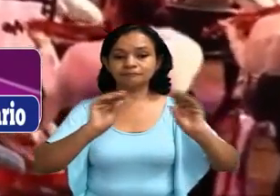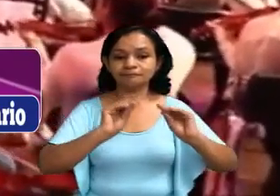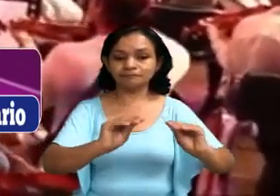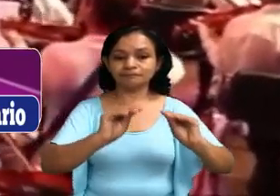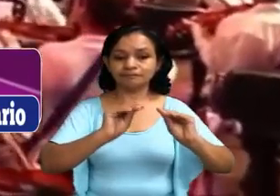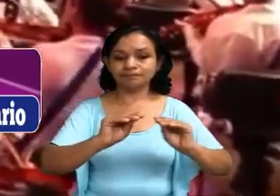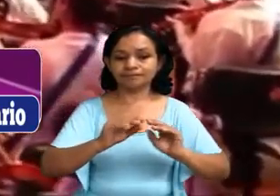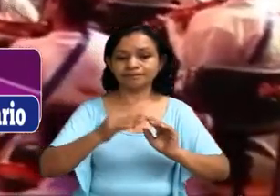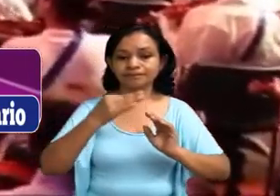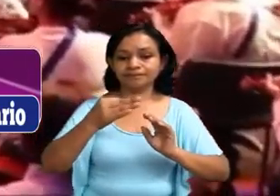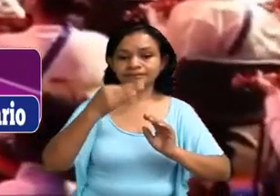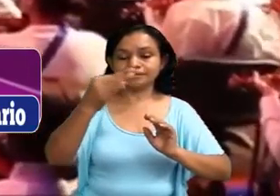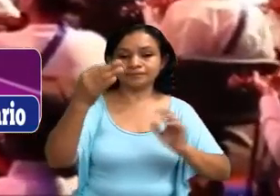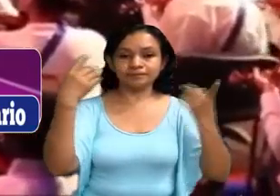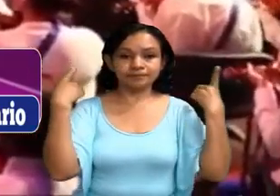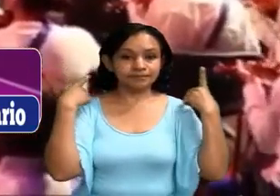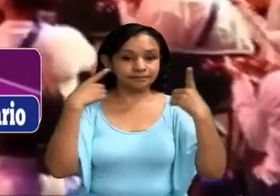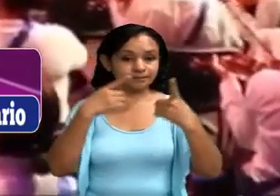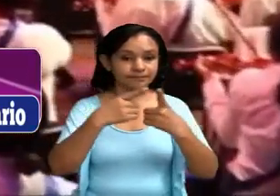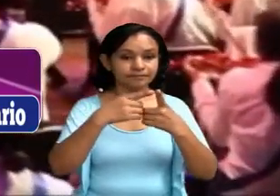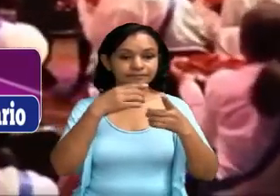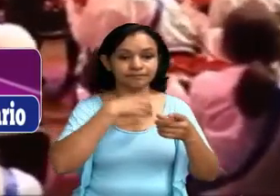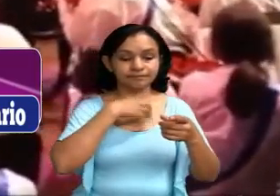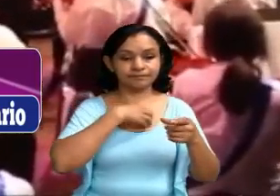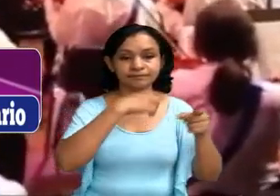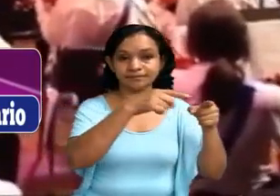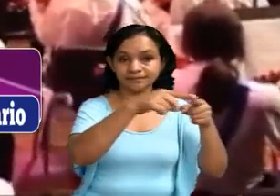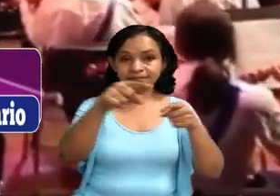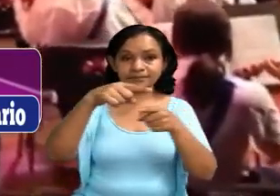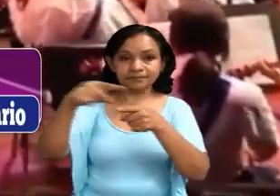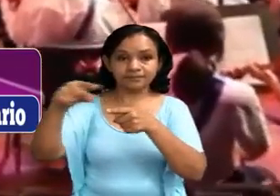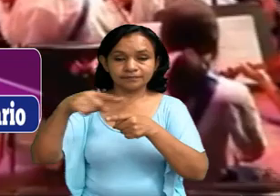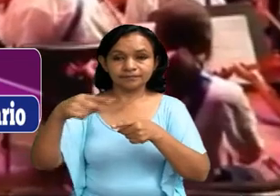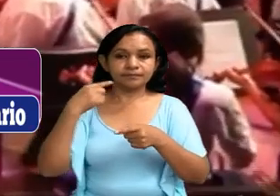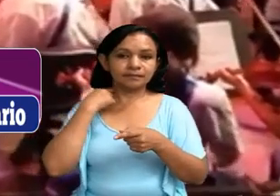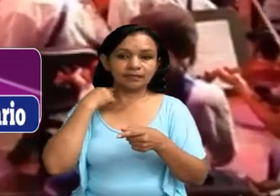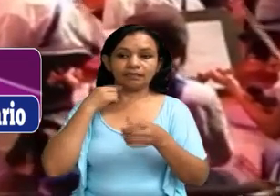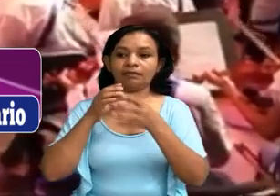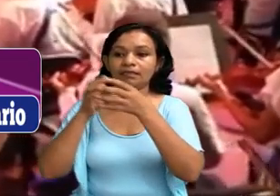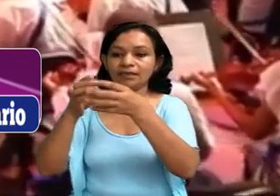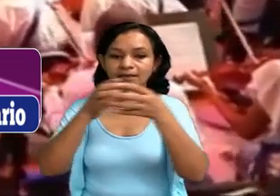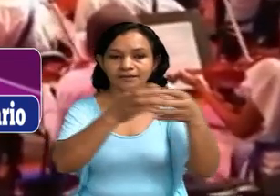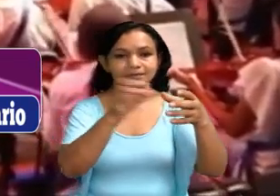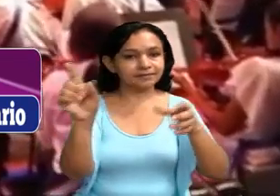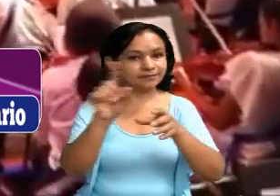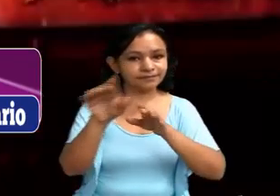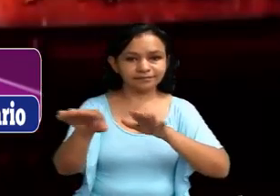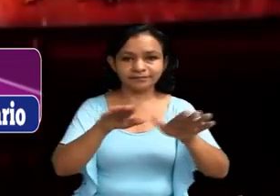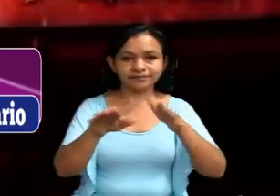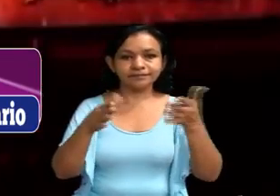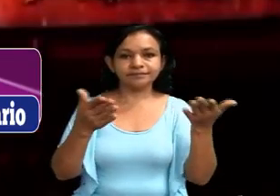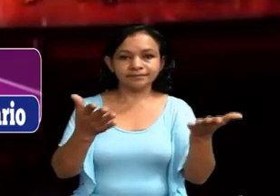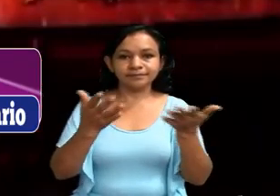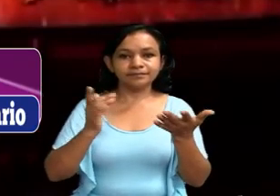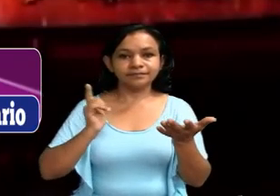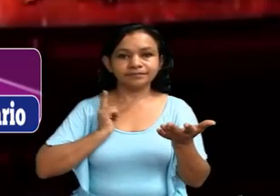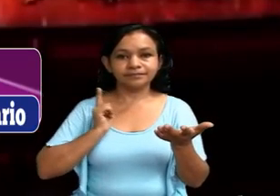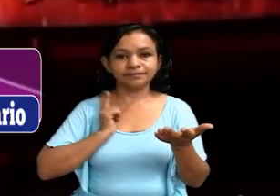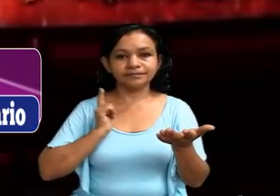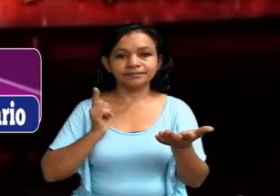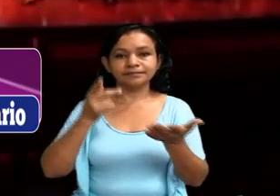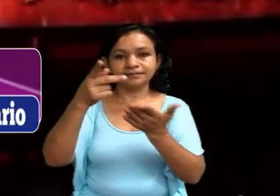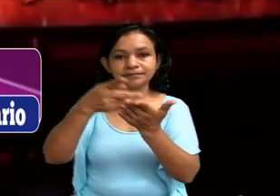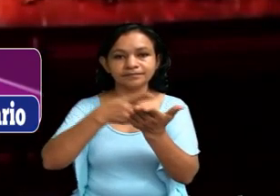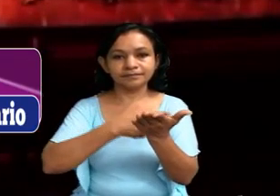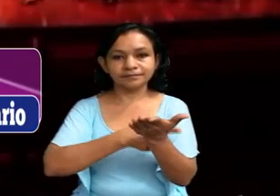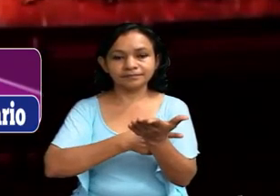para que después ellos sean los directores en sus comunidades. O sea, nosotros no podemos estar siempre en todo, ¿me entiendes? Okay. Pero tenemos ya un